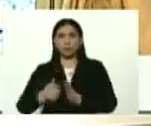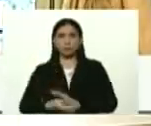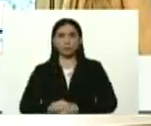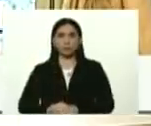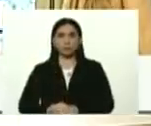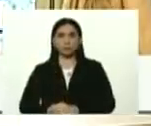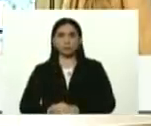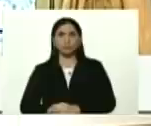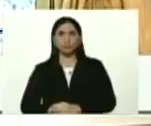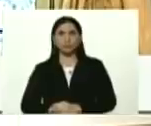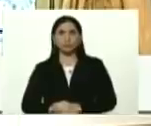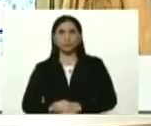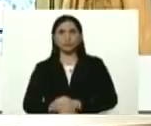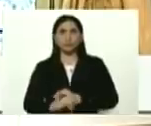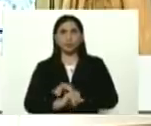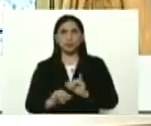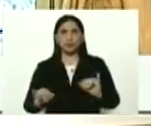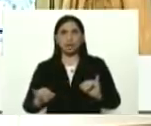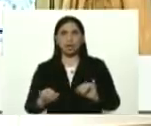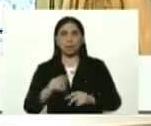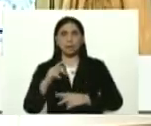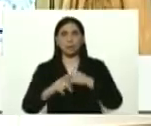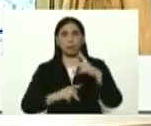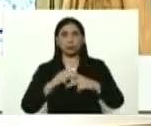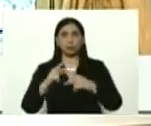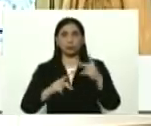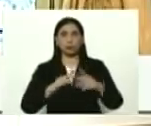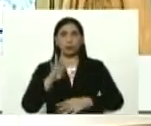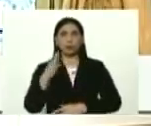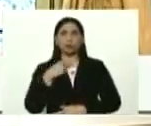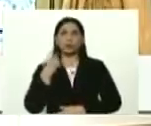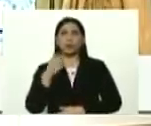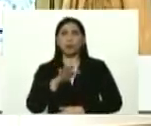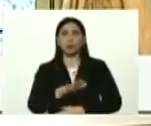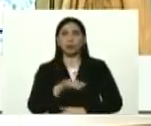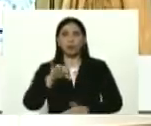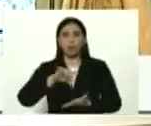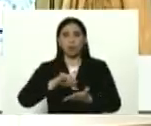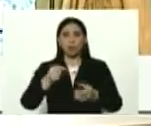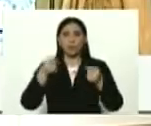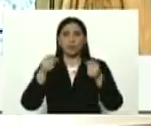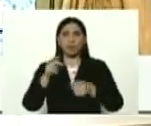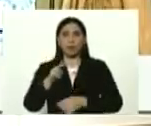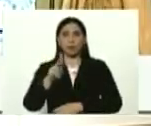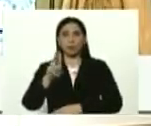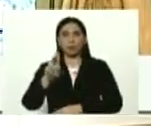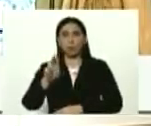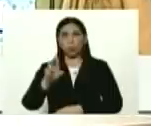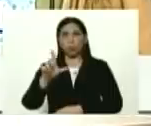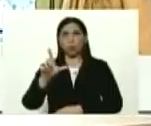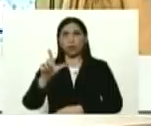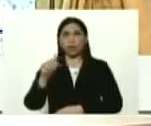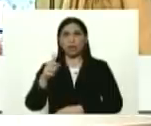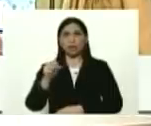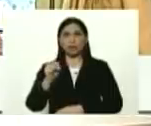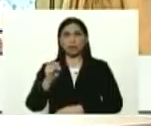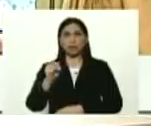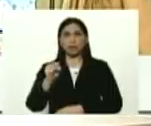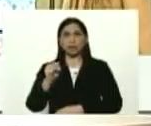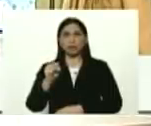tenemos un foco, bueno, que ya ha producido 4 muertos, el foco del mercado Las Pulgas